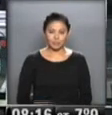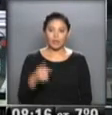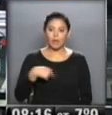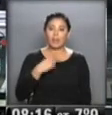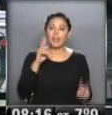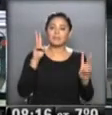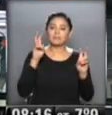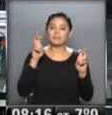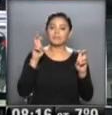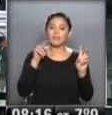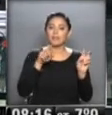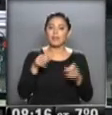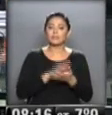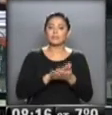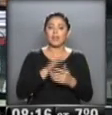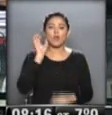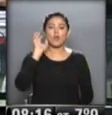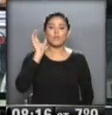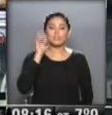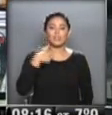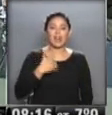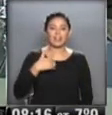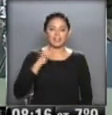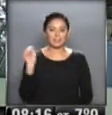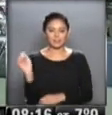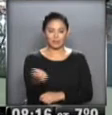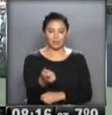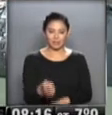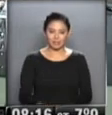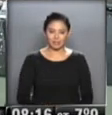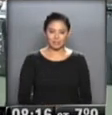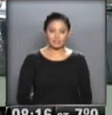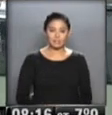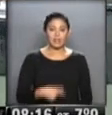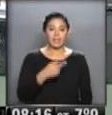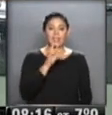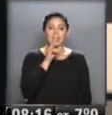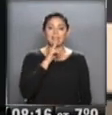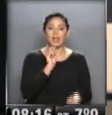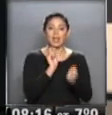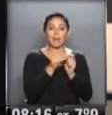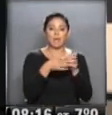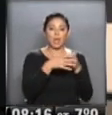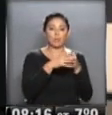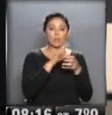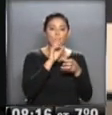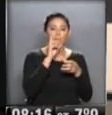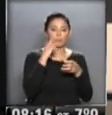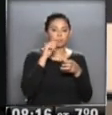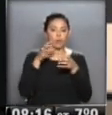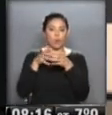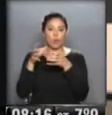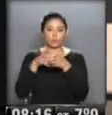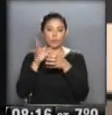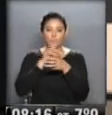Vamos a hablar ahora de las novedades en la Confederación Argentina de Hockey, Juan. Que tiene que ver con cambio de entrenador, tanto en el hockey masculino y en las